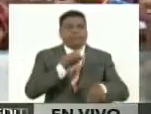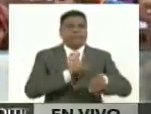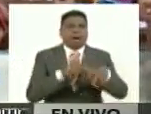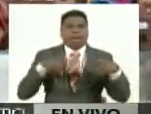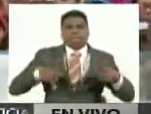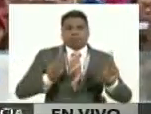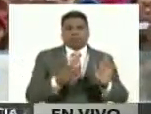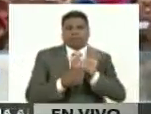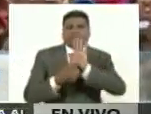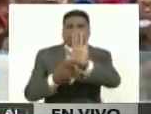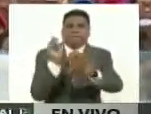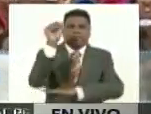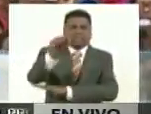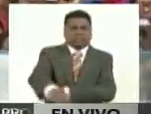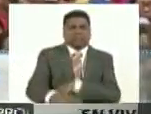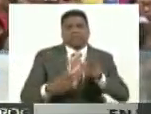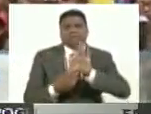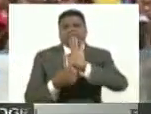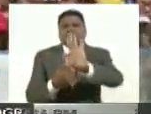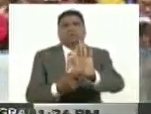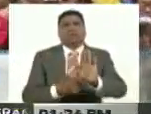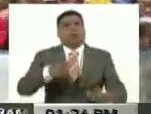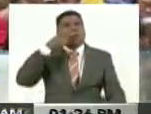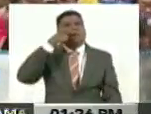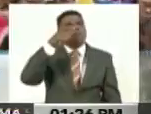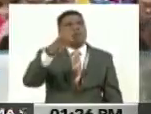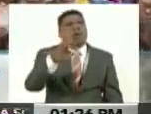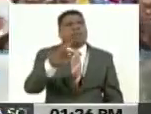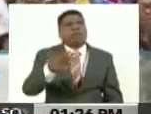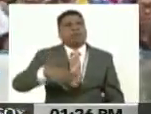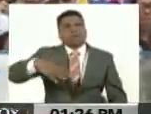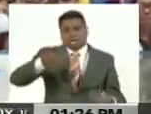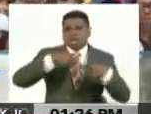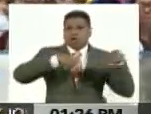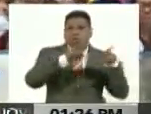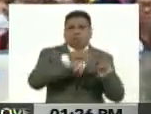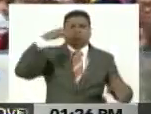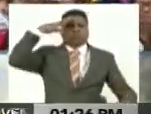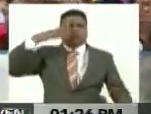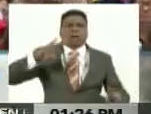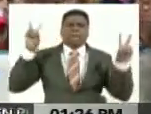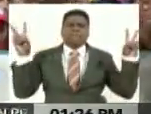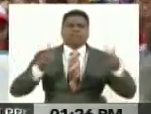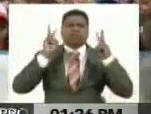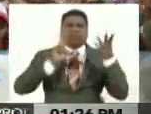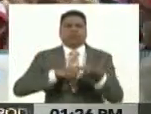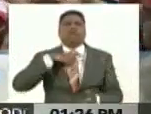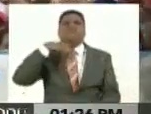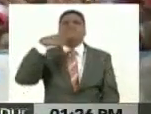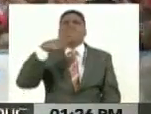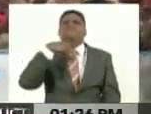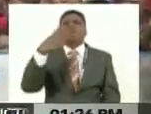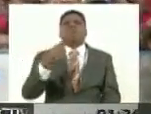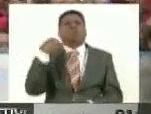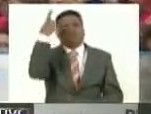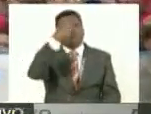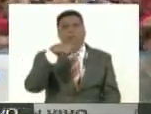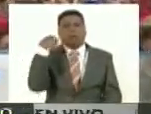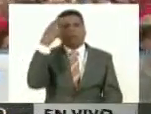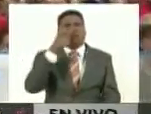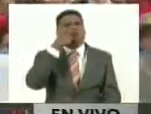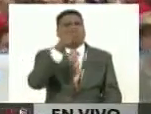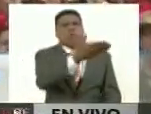como derrotado, se presentó ante un pueblo como un soldado victorioso que levantó la voz y dio la cara por un pueblo.